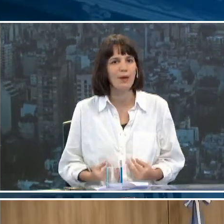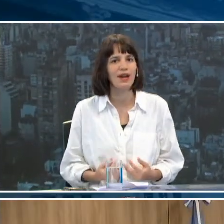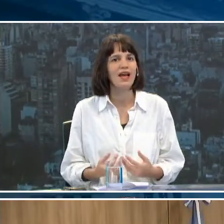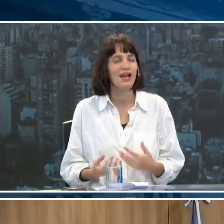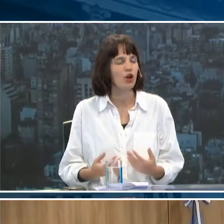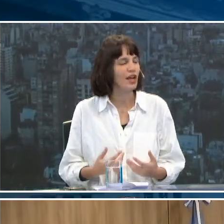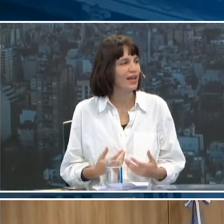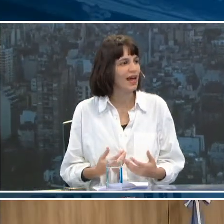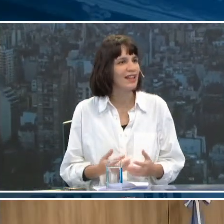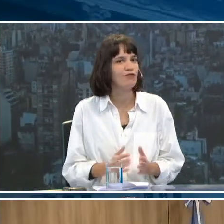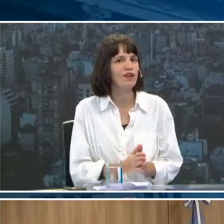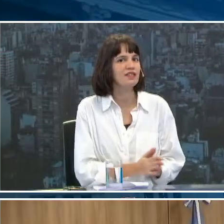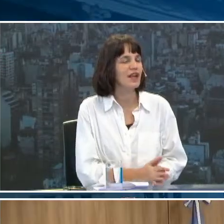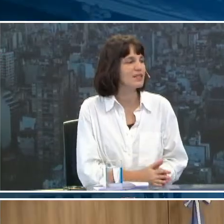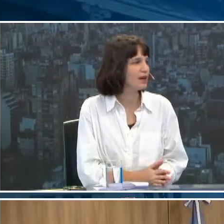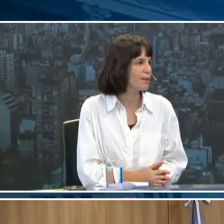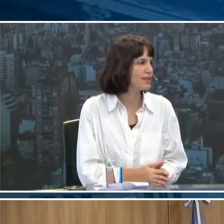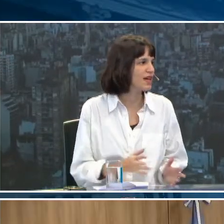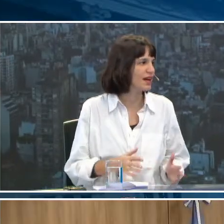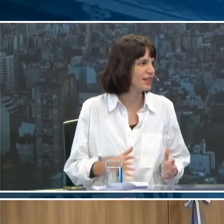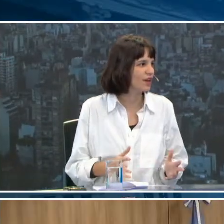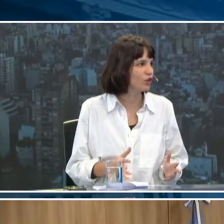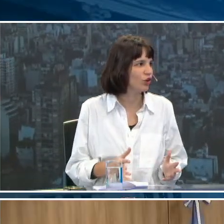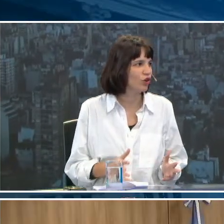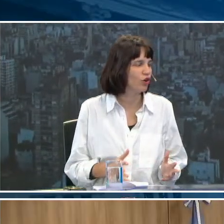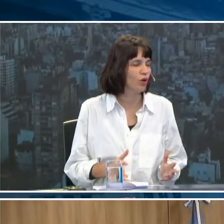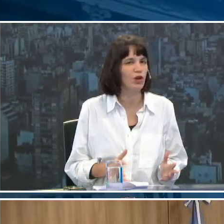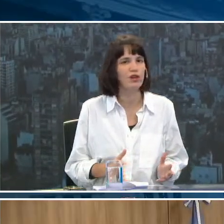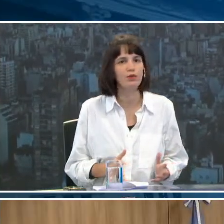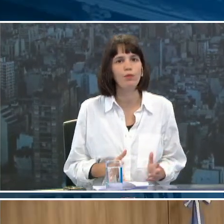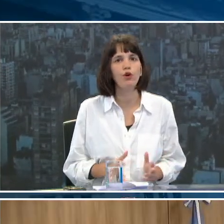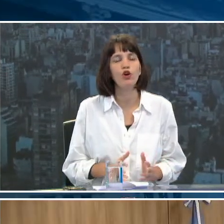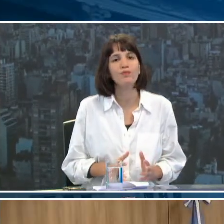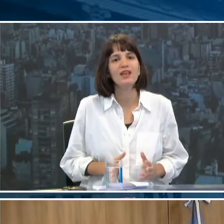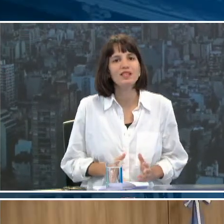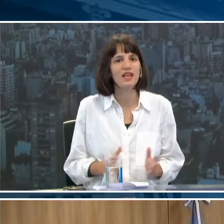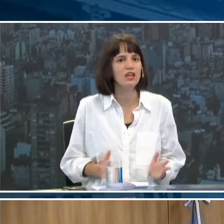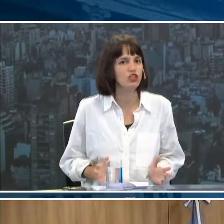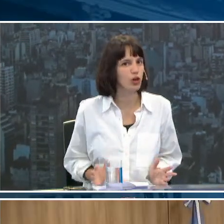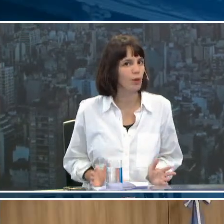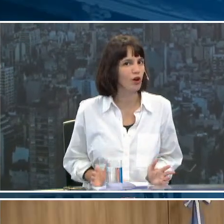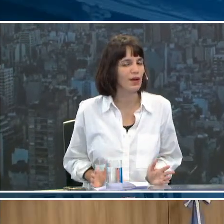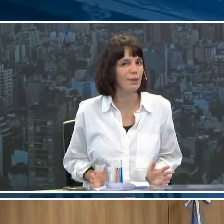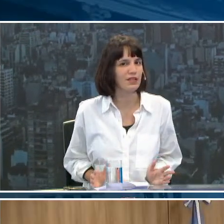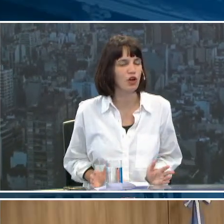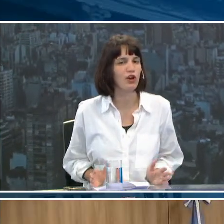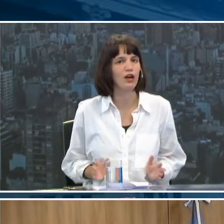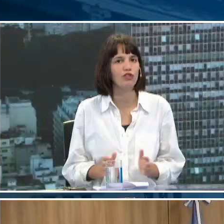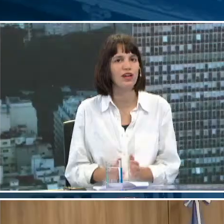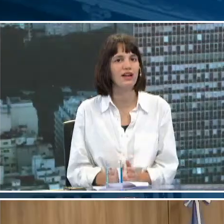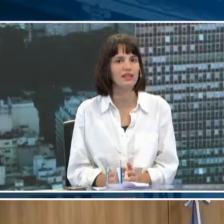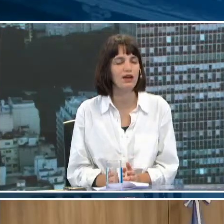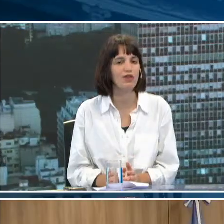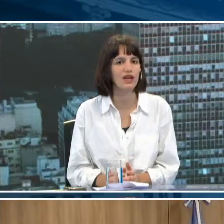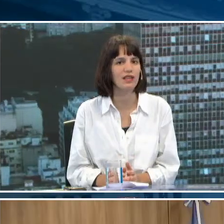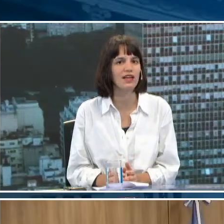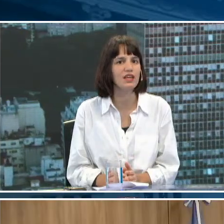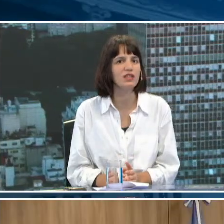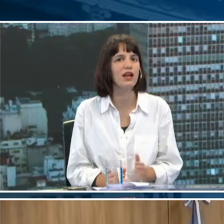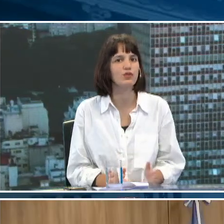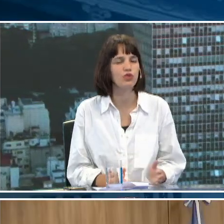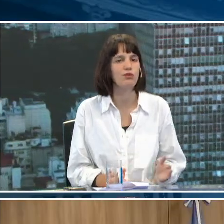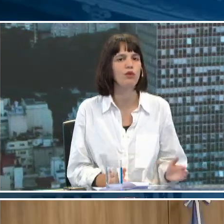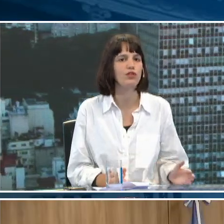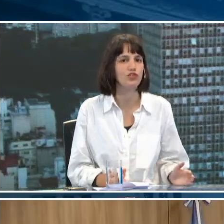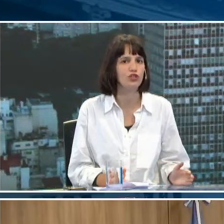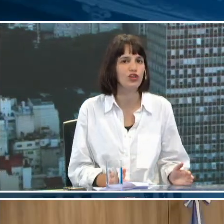A ver, a diferencia de la semana pasada, que estaba todo el peronismo un poco, sí, en shock por lo que había pasado con la condena a Cristina Fernández de Kirchner,